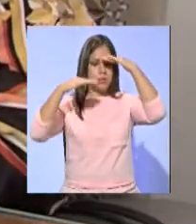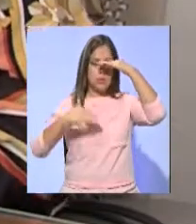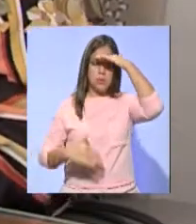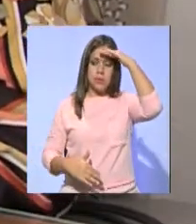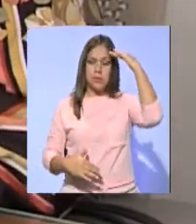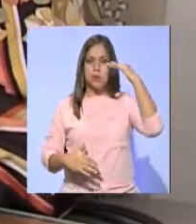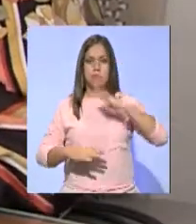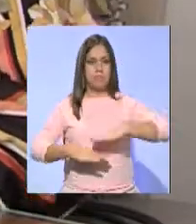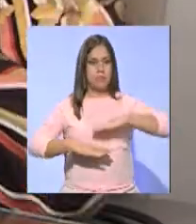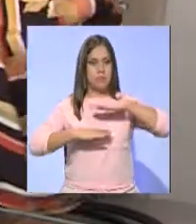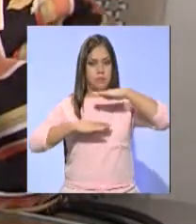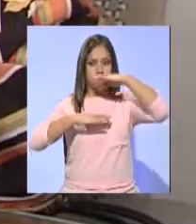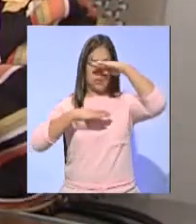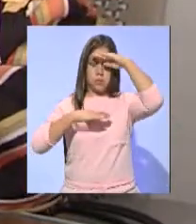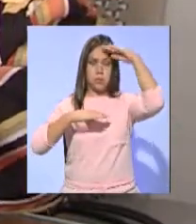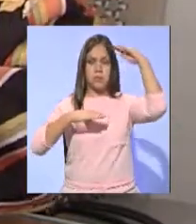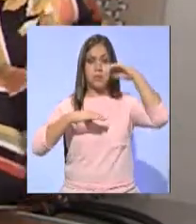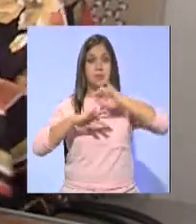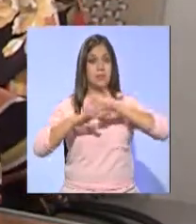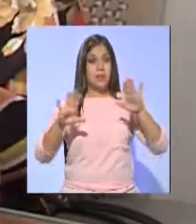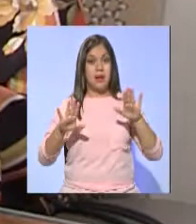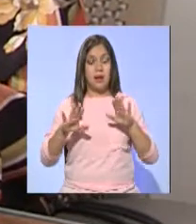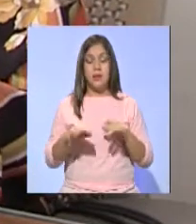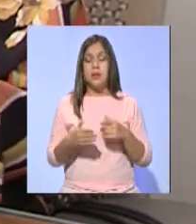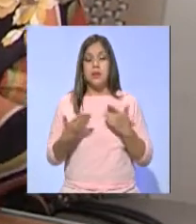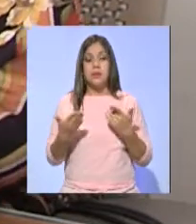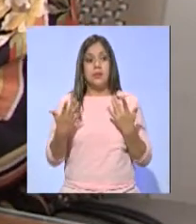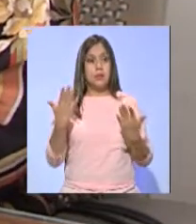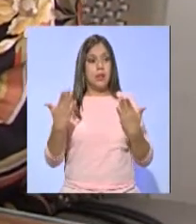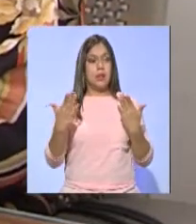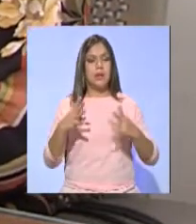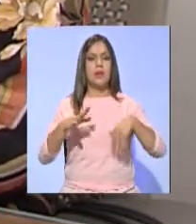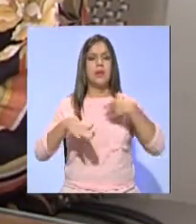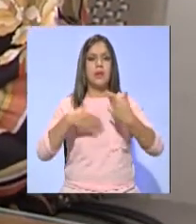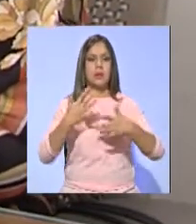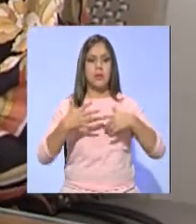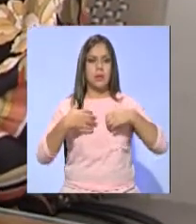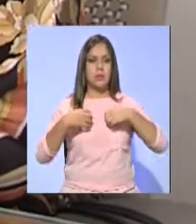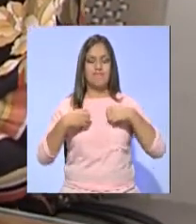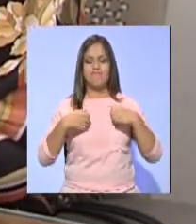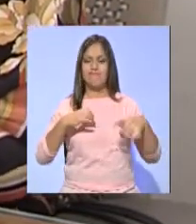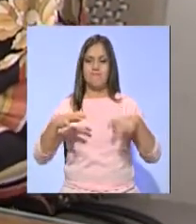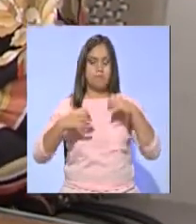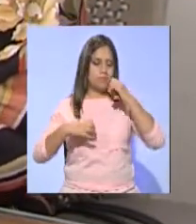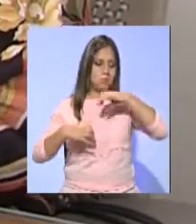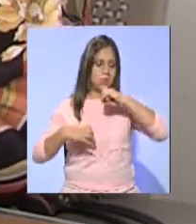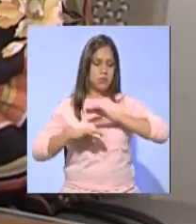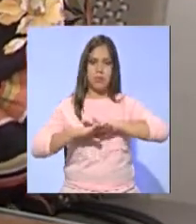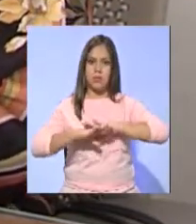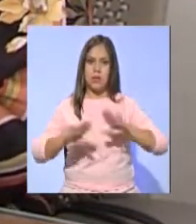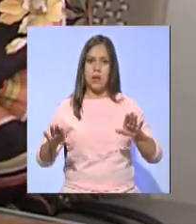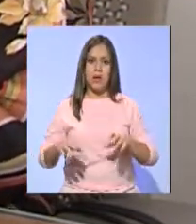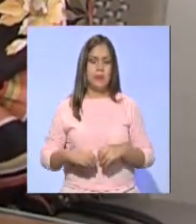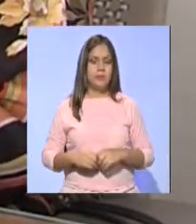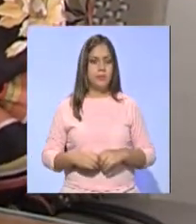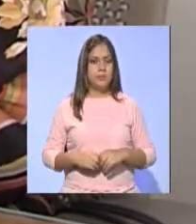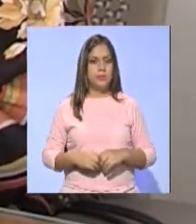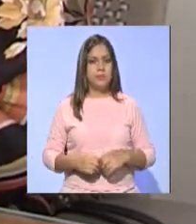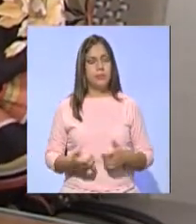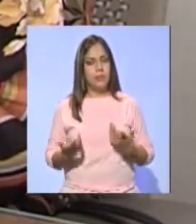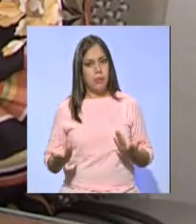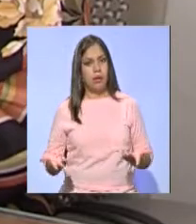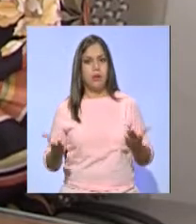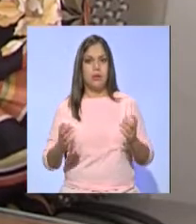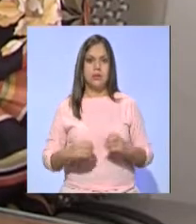no logro yo mantener este equilibrio, va a ser una presión muy alta, y esa presión